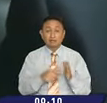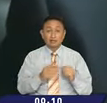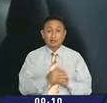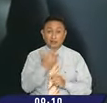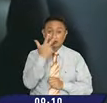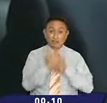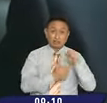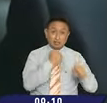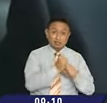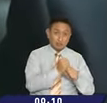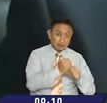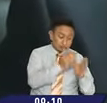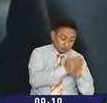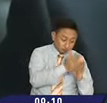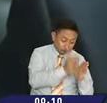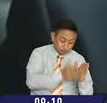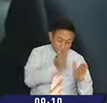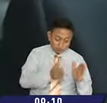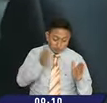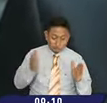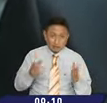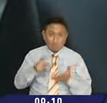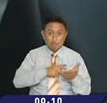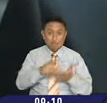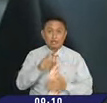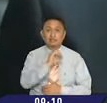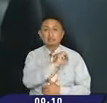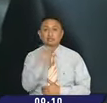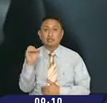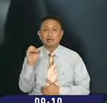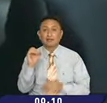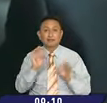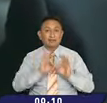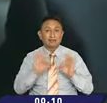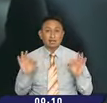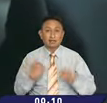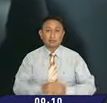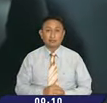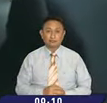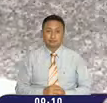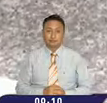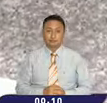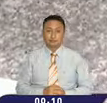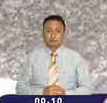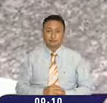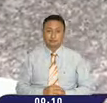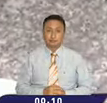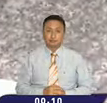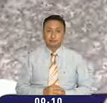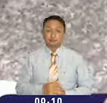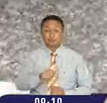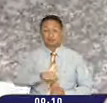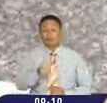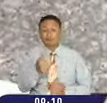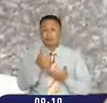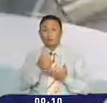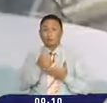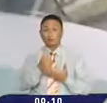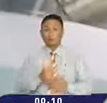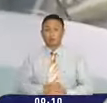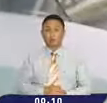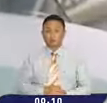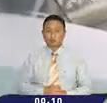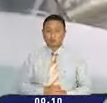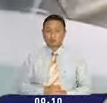Que durante los 3 primeros años no paga un solo centavo al banco. Entre otros beneficios.